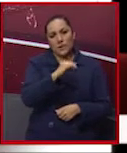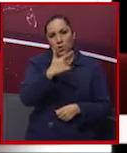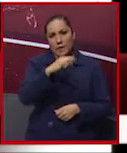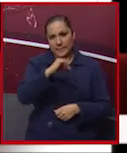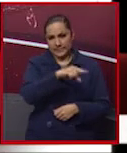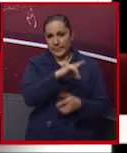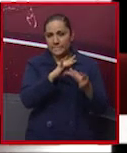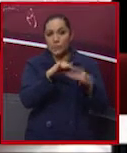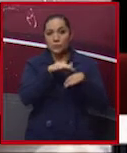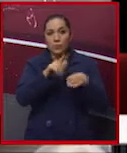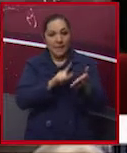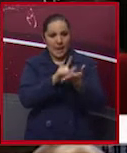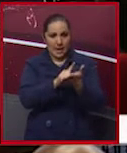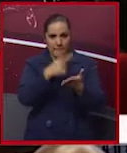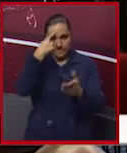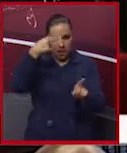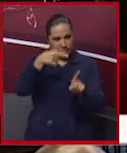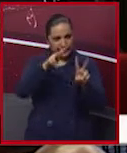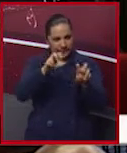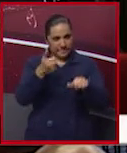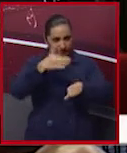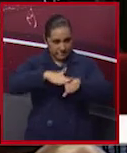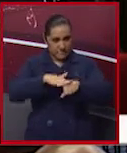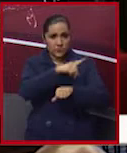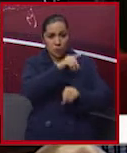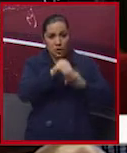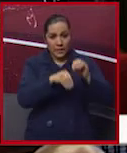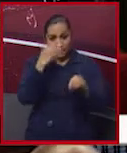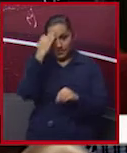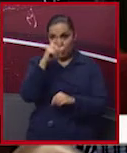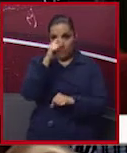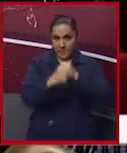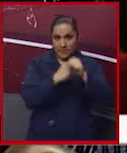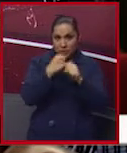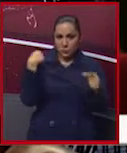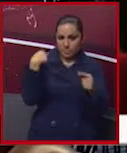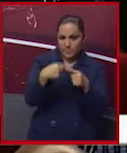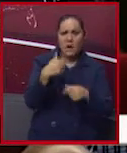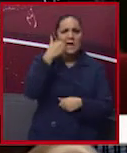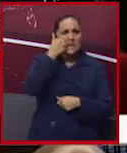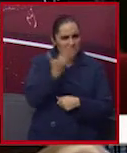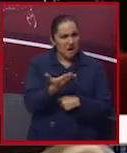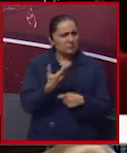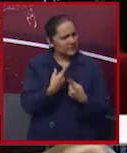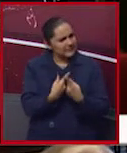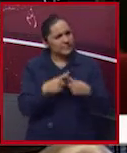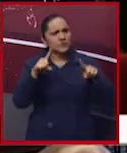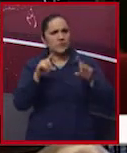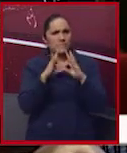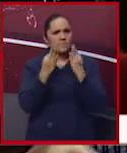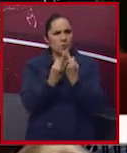se han implementado durante los últimos 20 años buscan cambiar el diseño institucional del Poder Ejecutivo.